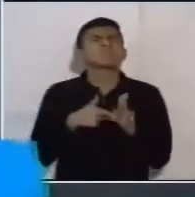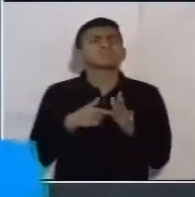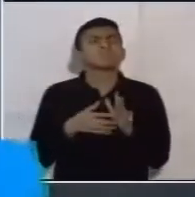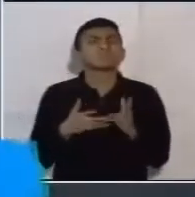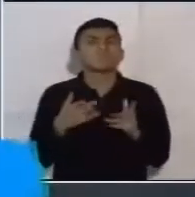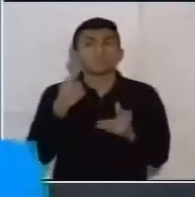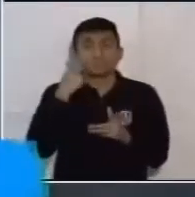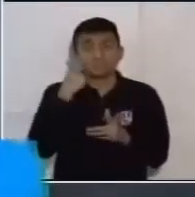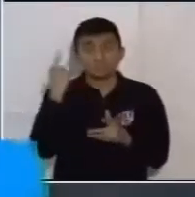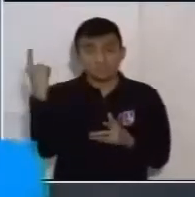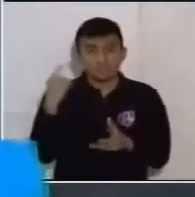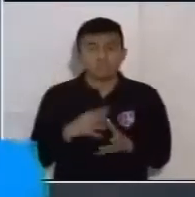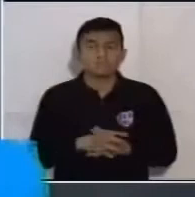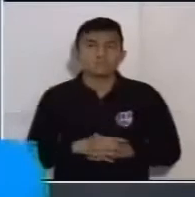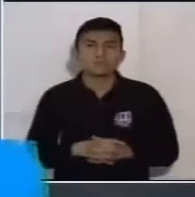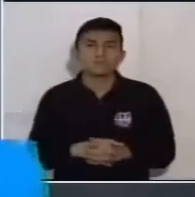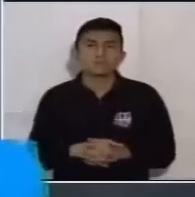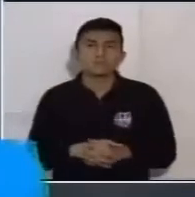mírenlo ahí.